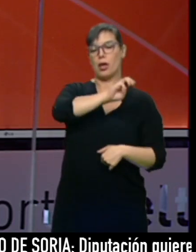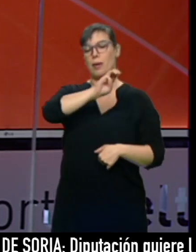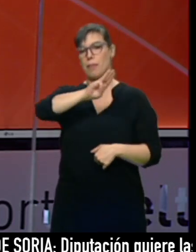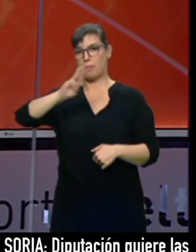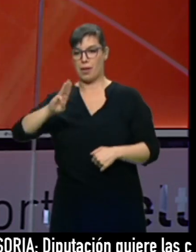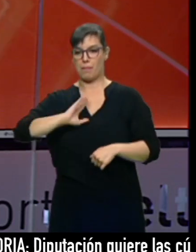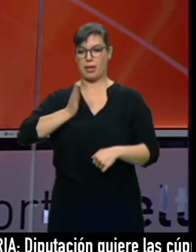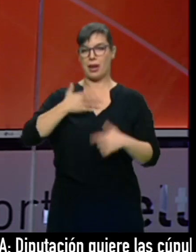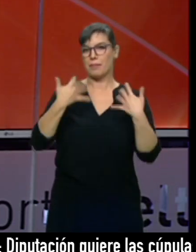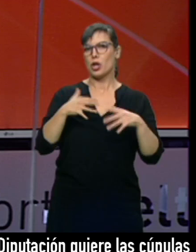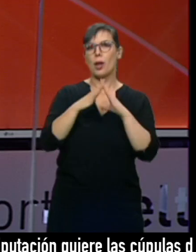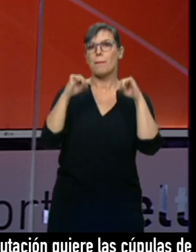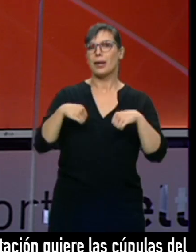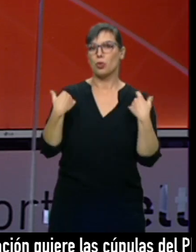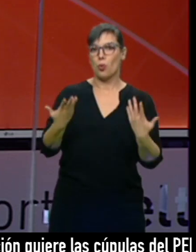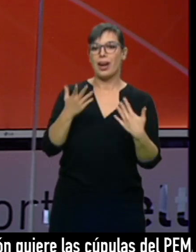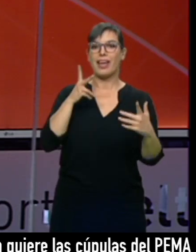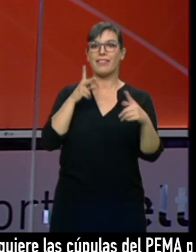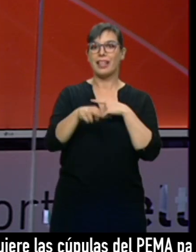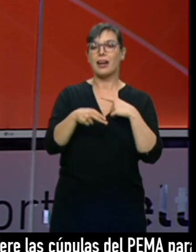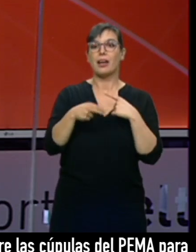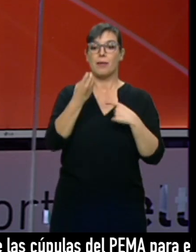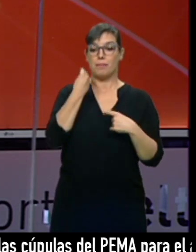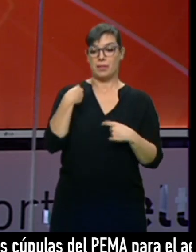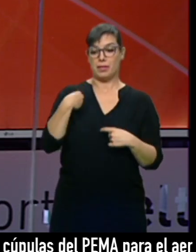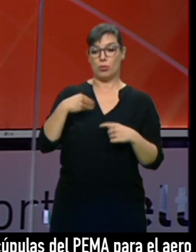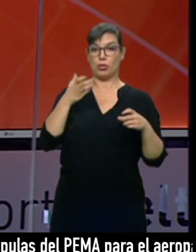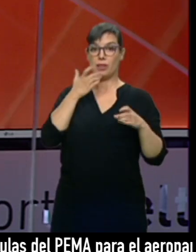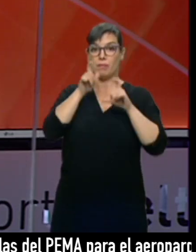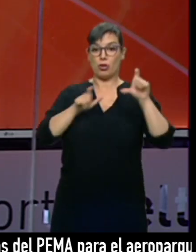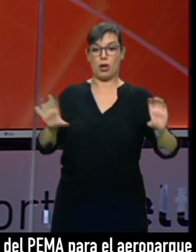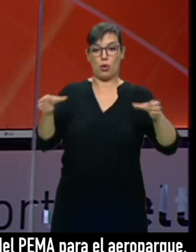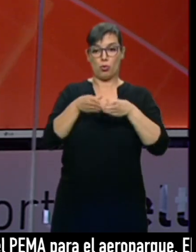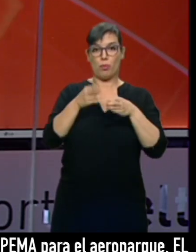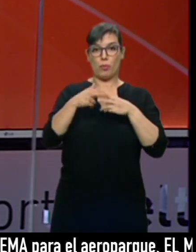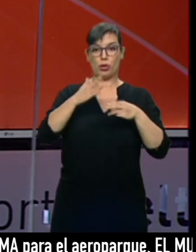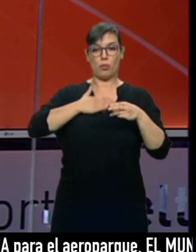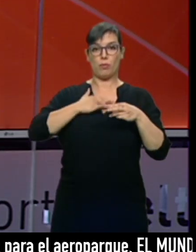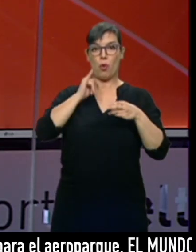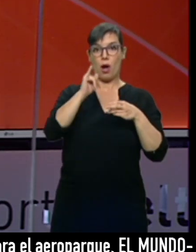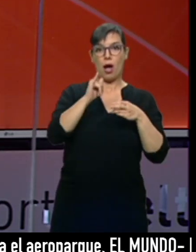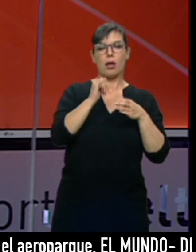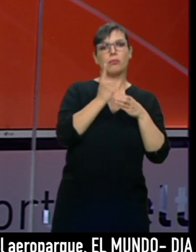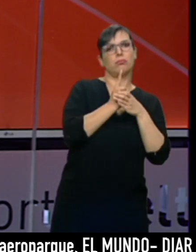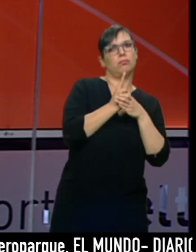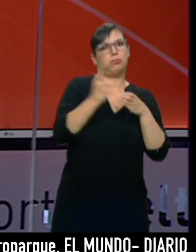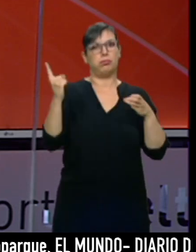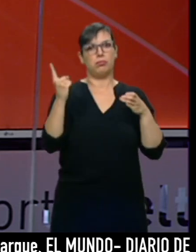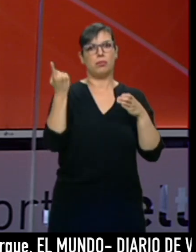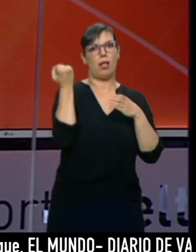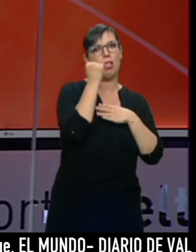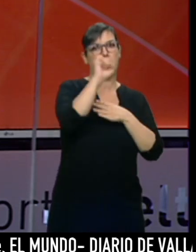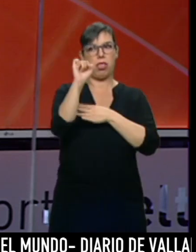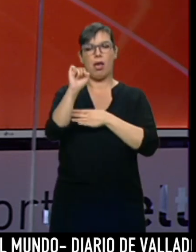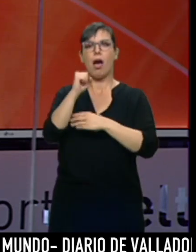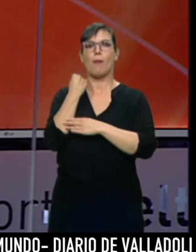Dice la formación naranja que en la pandemia no se puede estar pensando en mociones de censura, a pesar de que su concejal en Guardo, en Palencia, apoyara